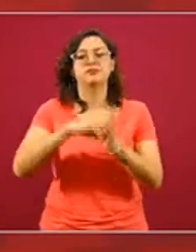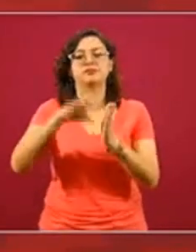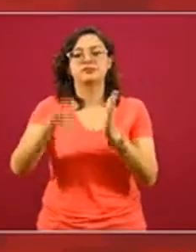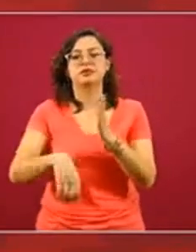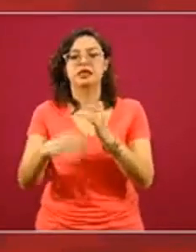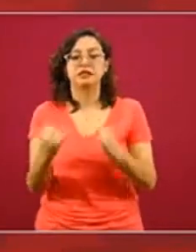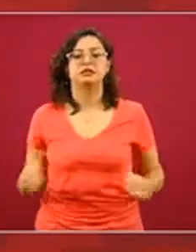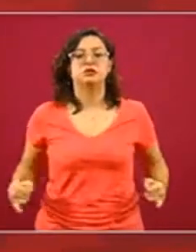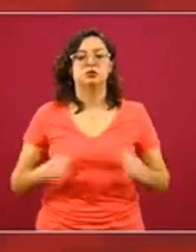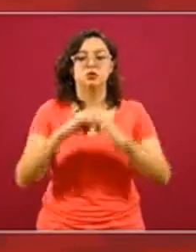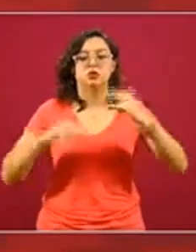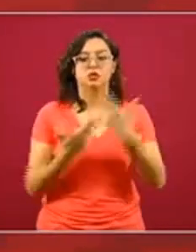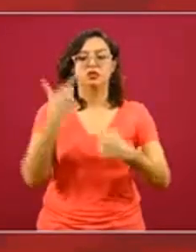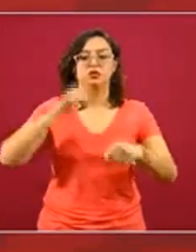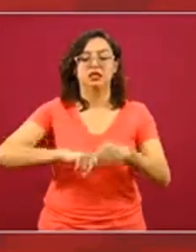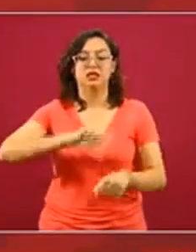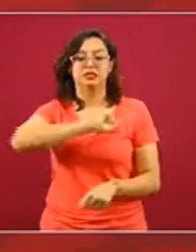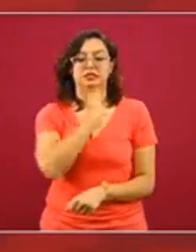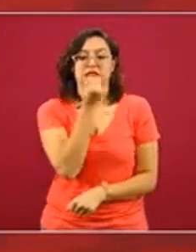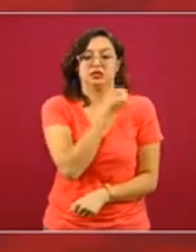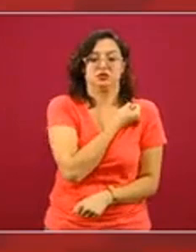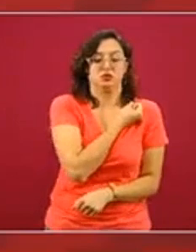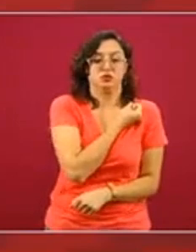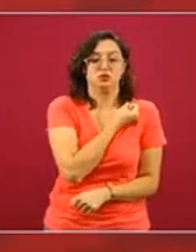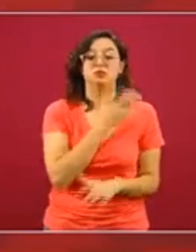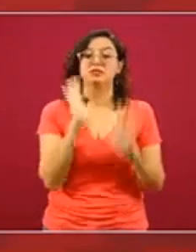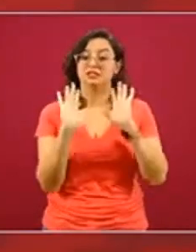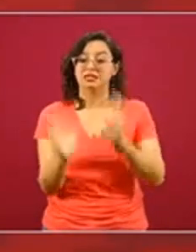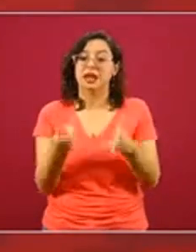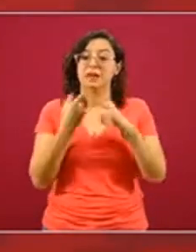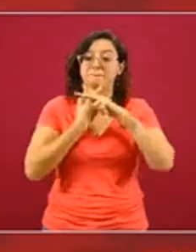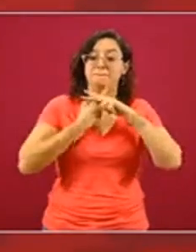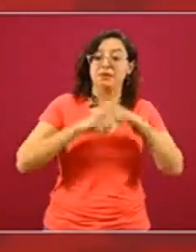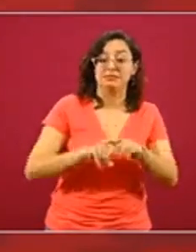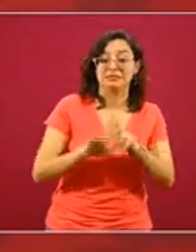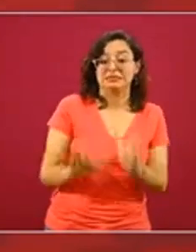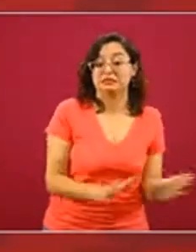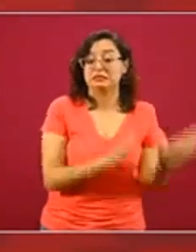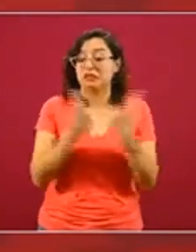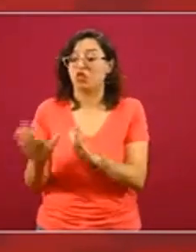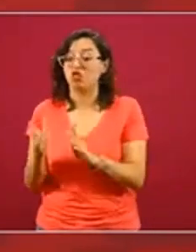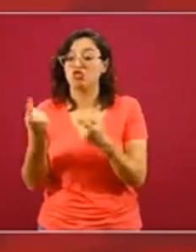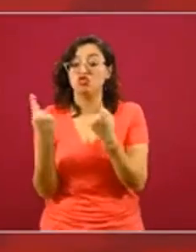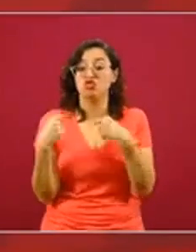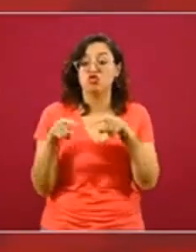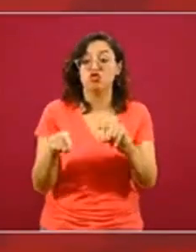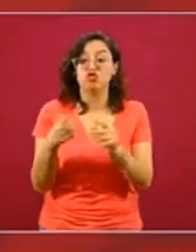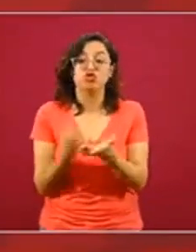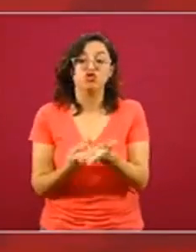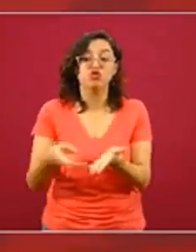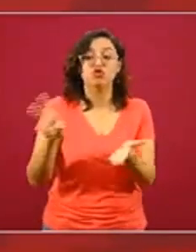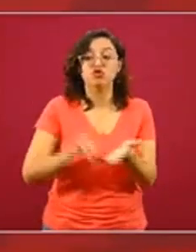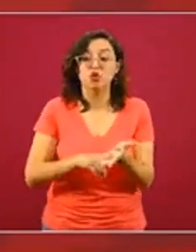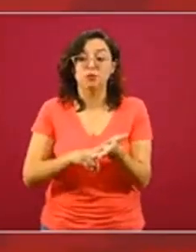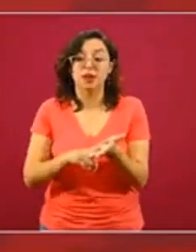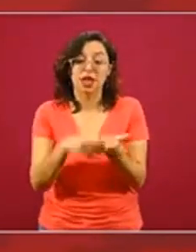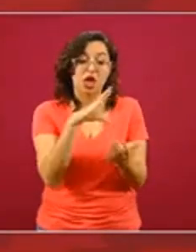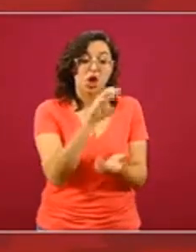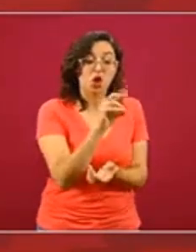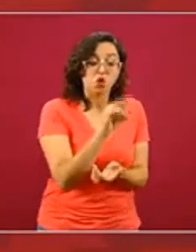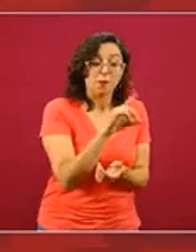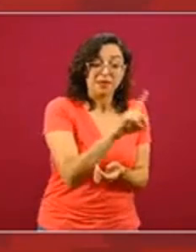nacionales de salud van a empezar a abrir su consulta externa como un mecanismo para atender a personas que